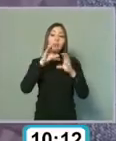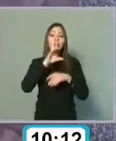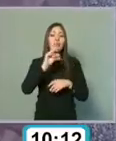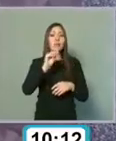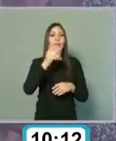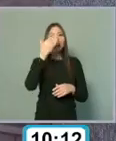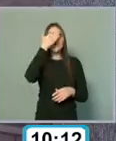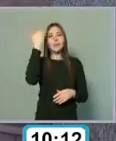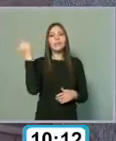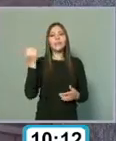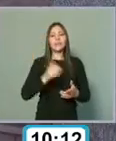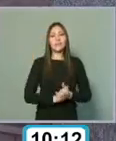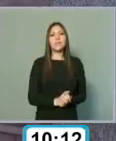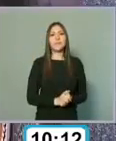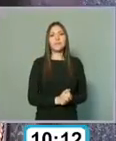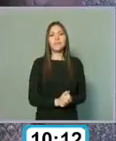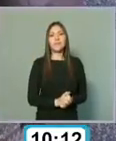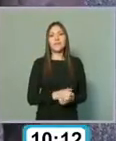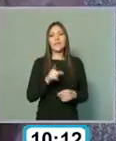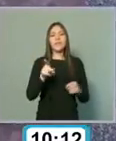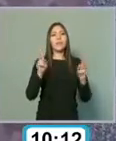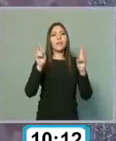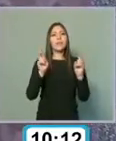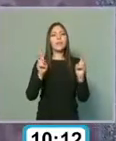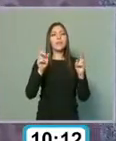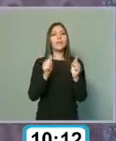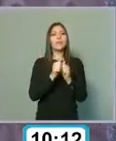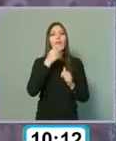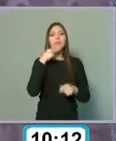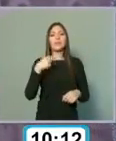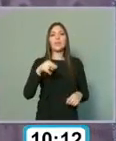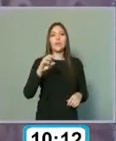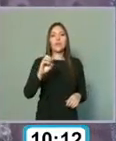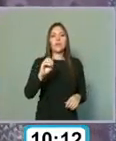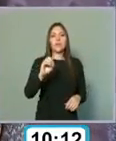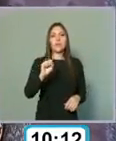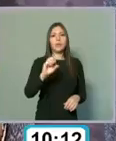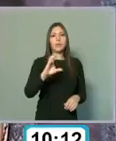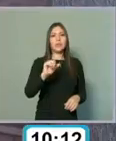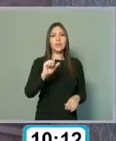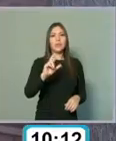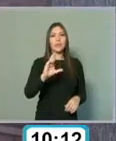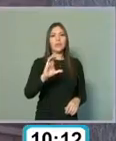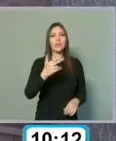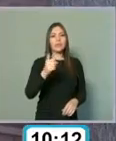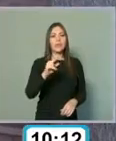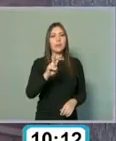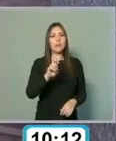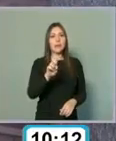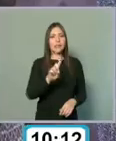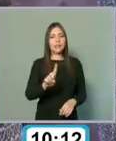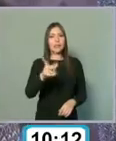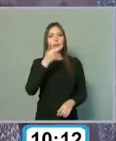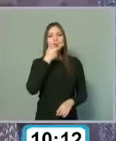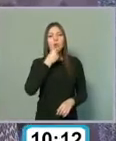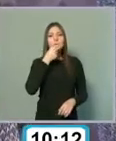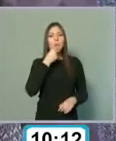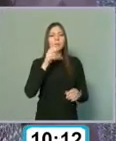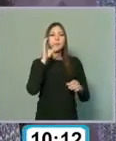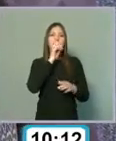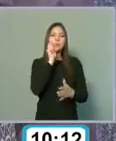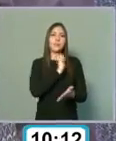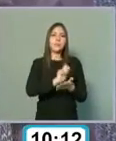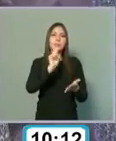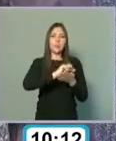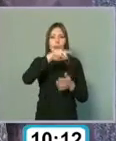sé, es algo que grabé con Oscar Chávez. Ok. Es un tema de Marcial Alejandro, que es un compositor mexicano,